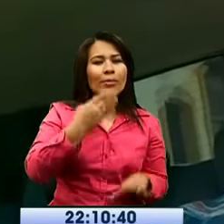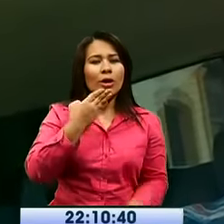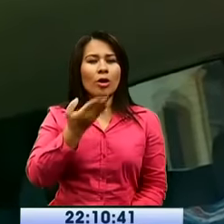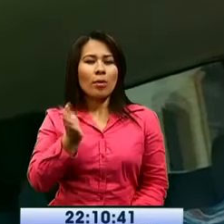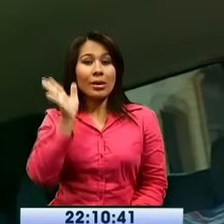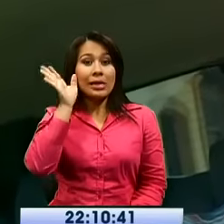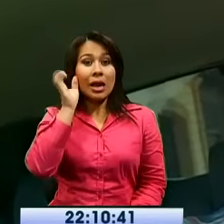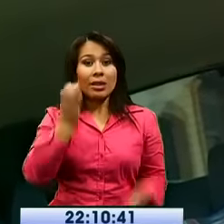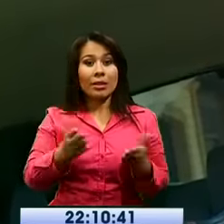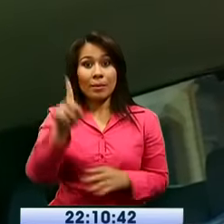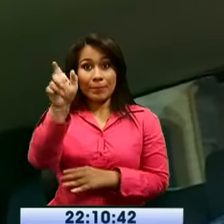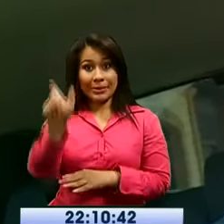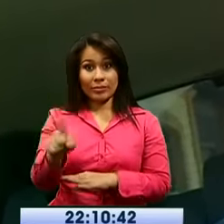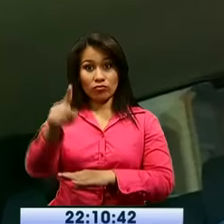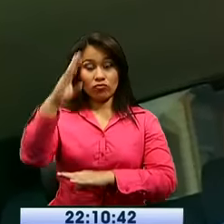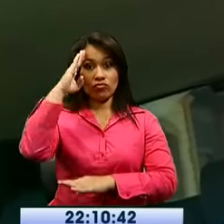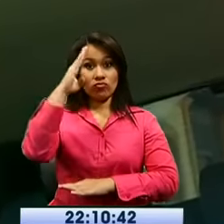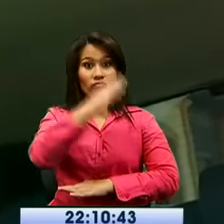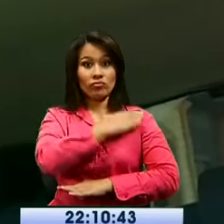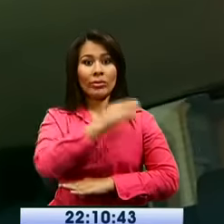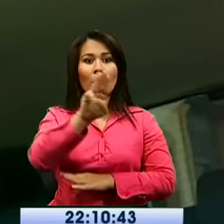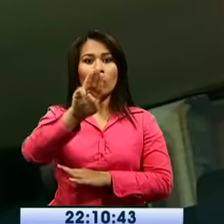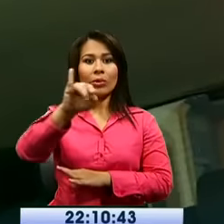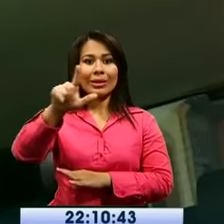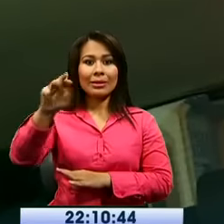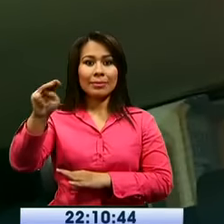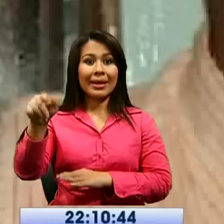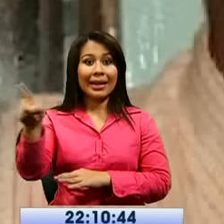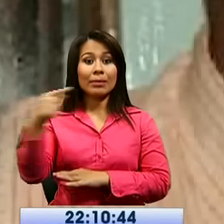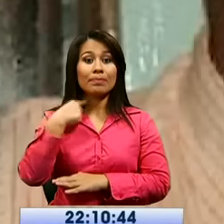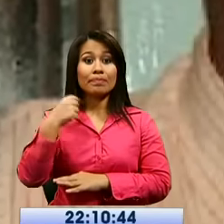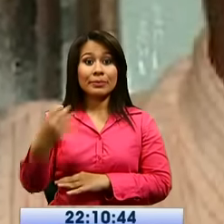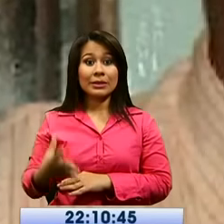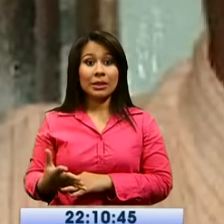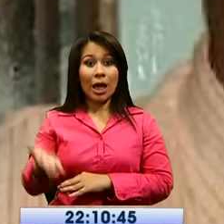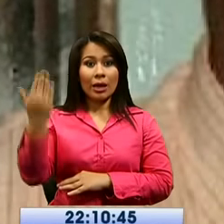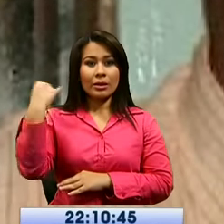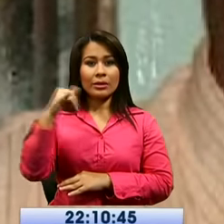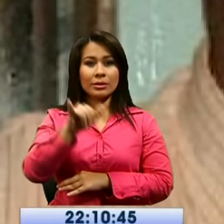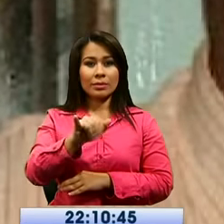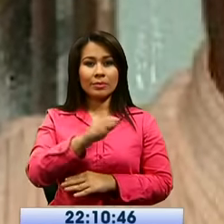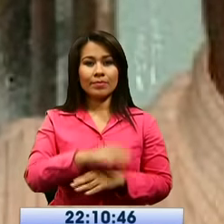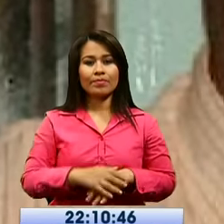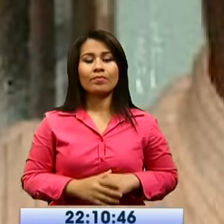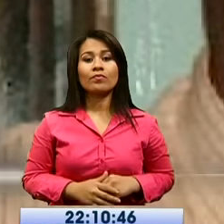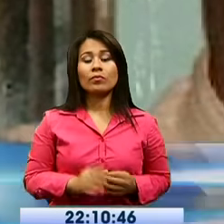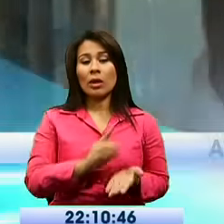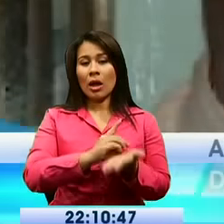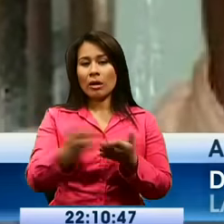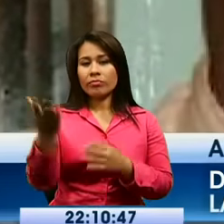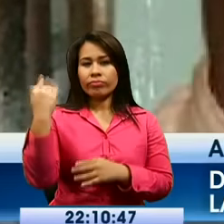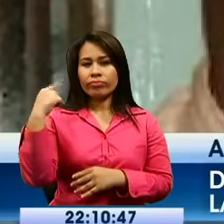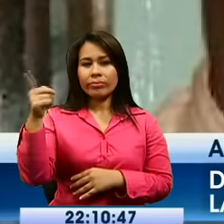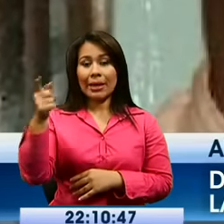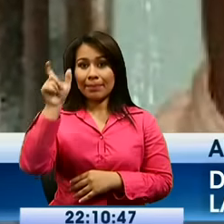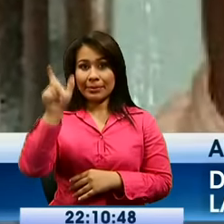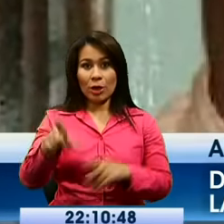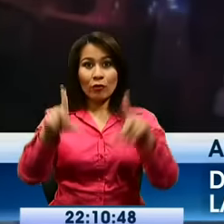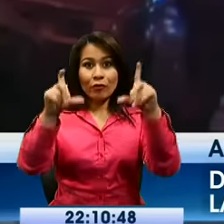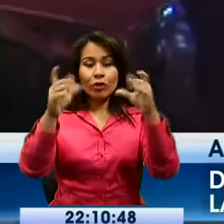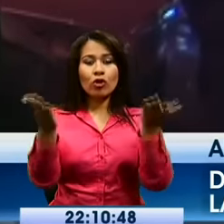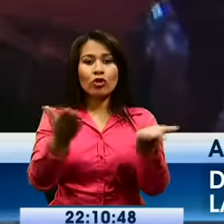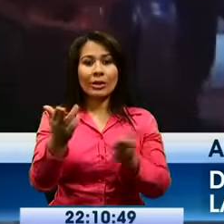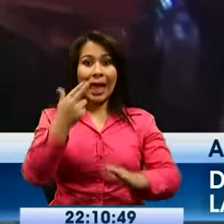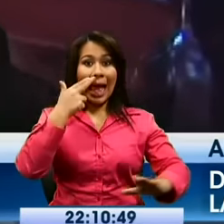desaparición del agente de la DINASED, Wilmer Goyes, ocurrida la semana pasada. Según Serrano, se obtuvieron imágenes del uniformado en una estación